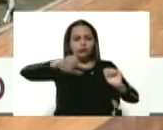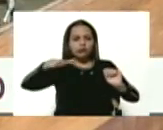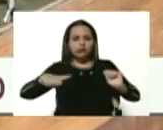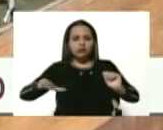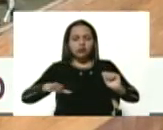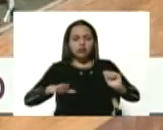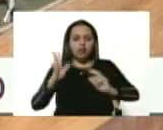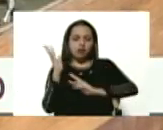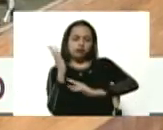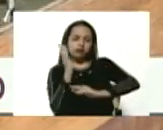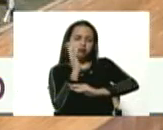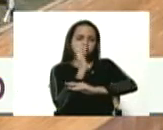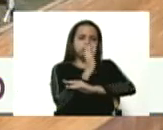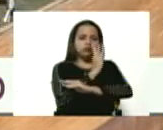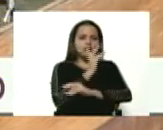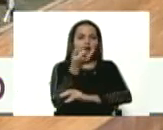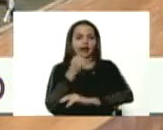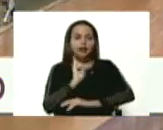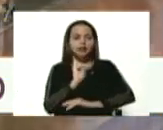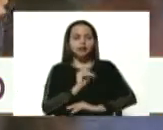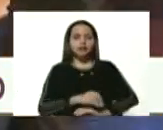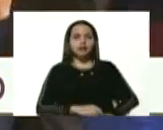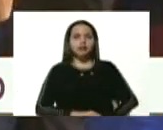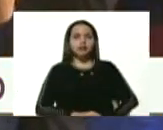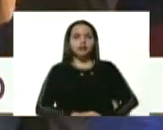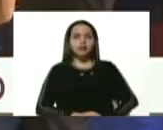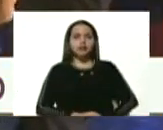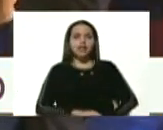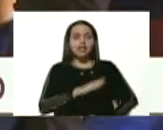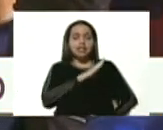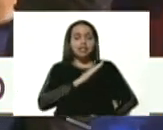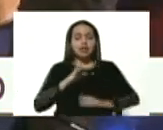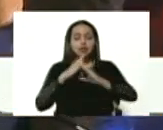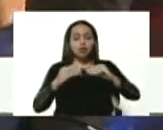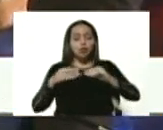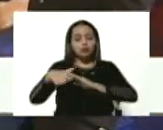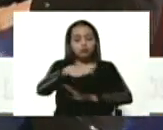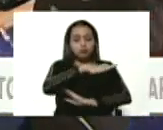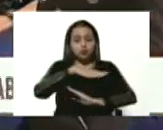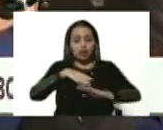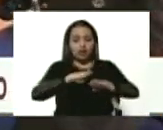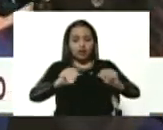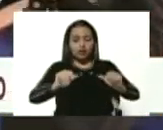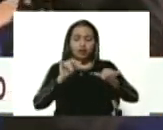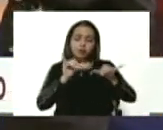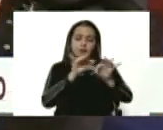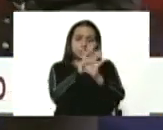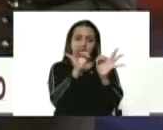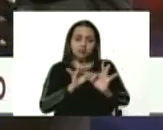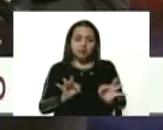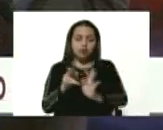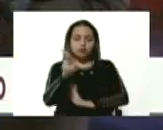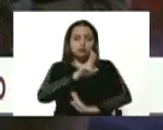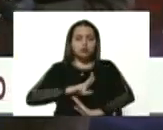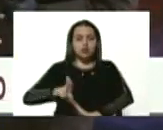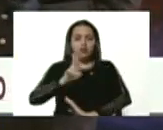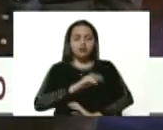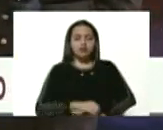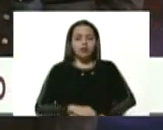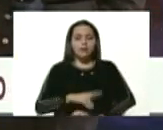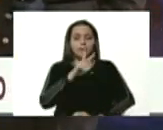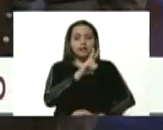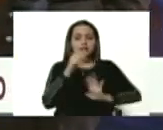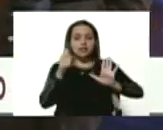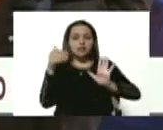maleza que estaba en todo este terreno. De tal manera que se utilizaron también 26.000